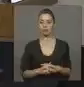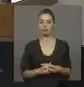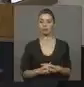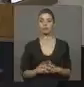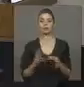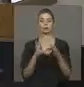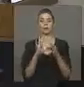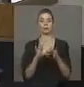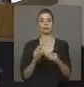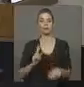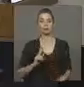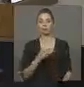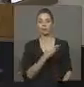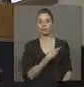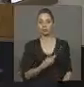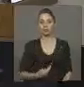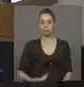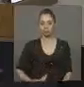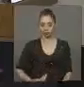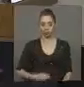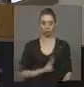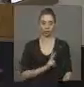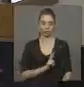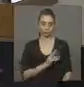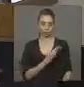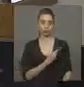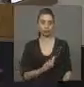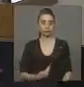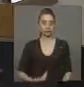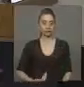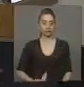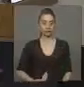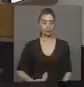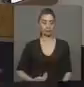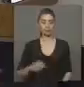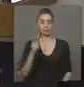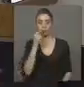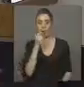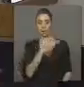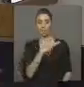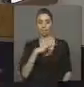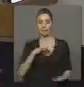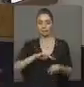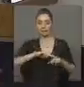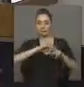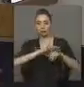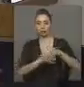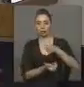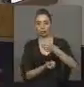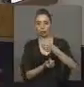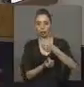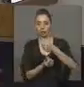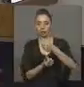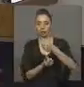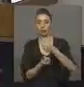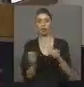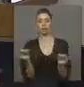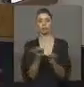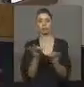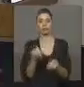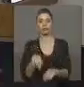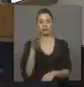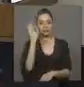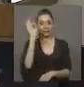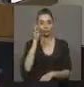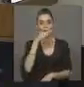Gracias, señor presidente. Señor presidente, como lo destacó el ministro de Hacienda en su introducción a esta